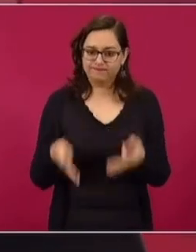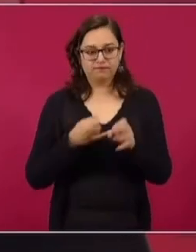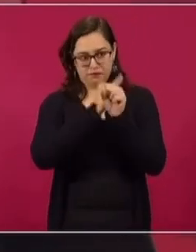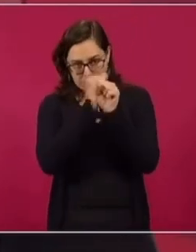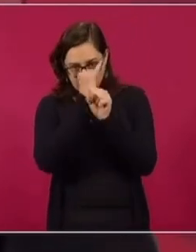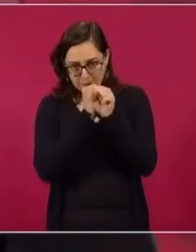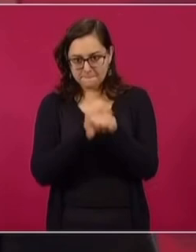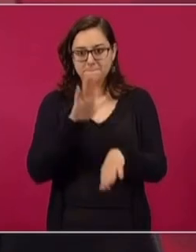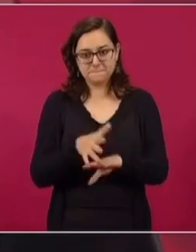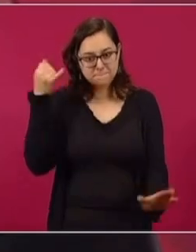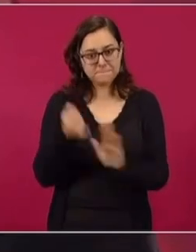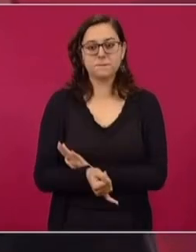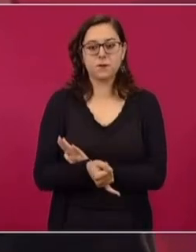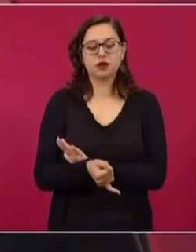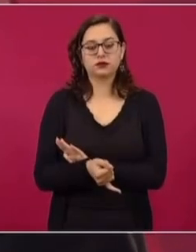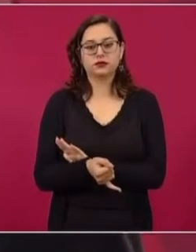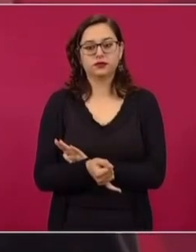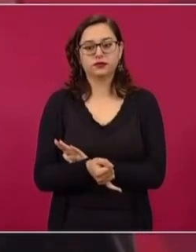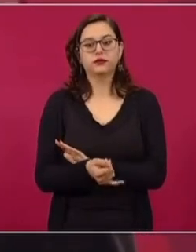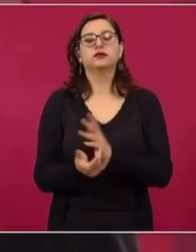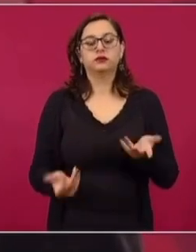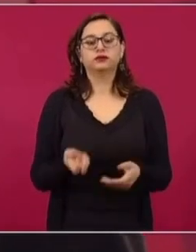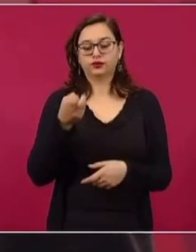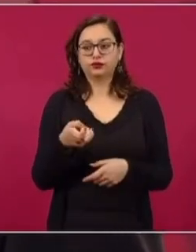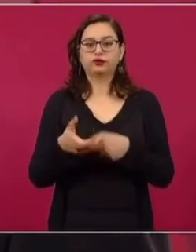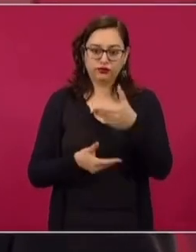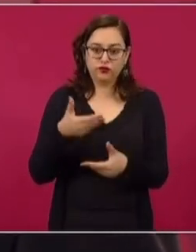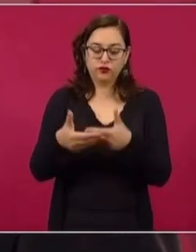a fondo se está llevando a cabo esta investigación,